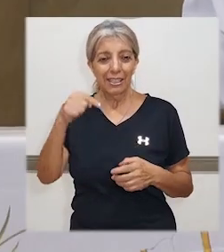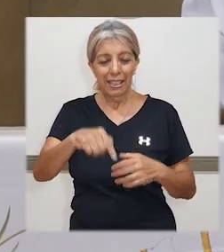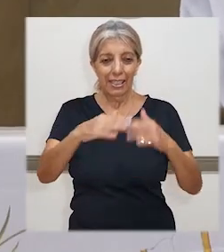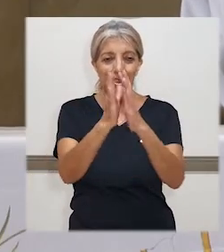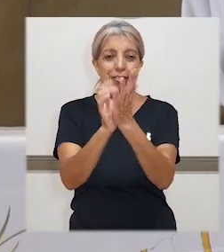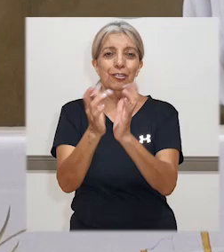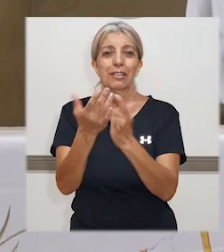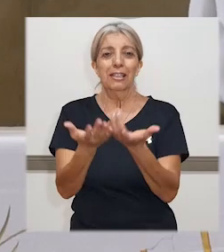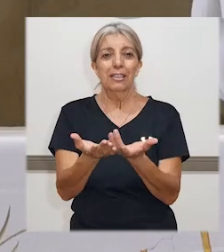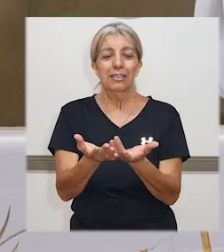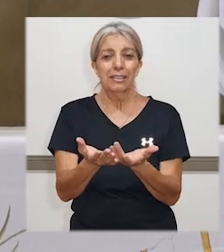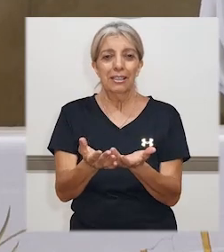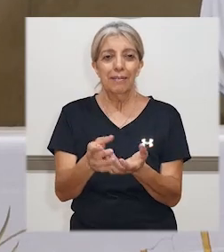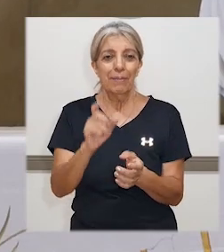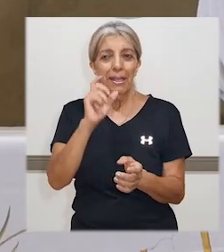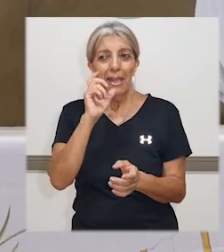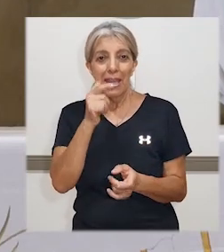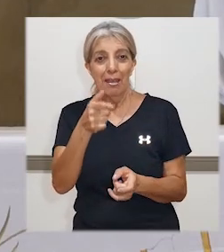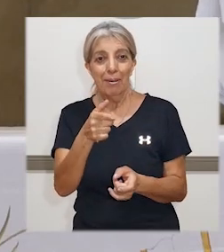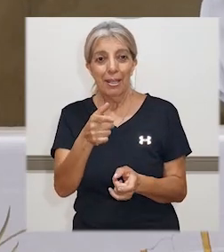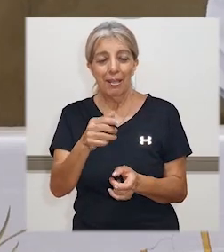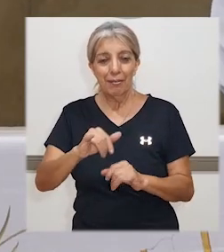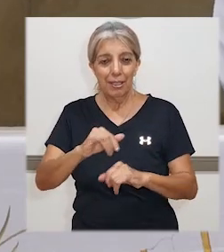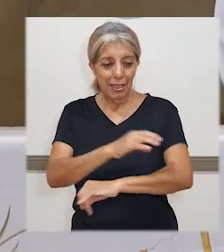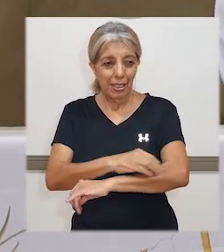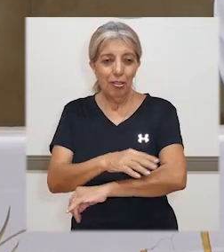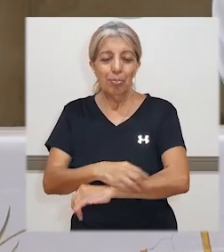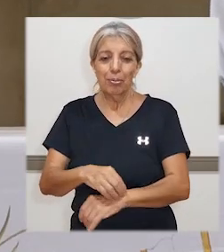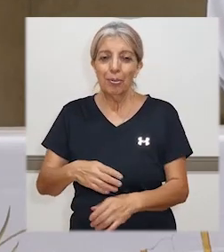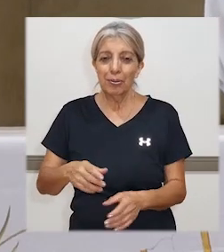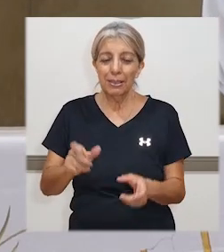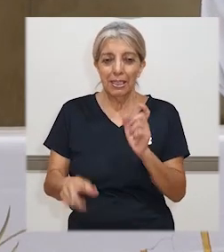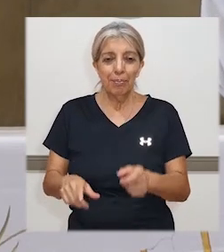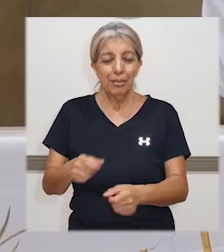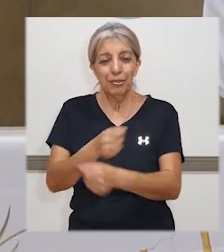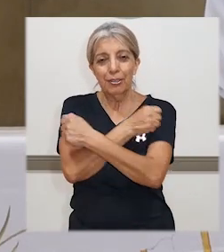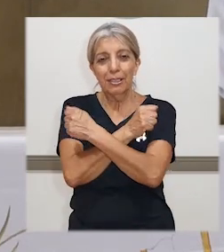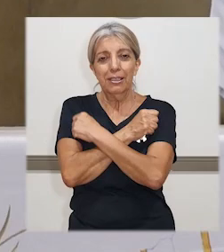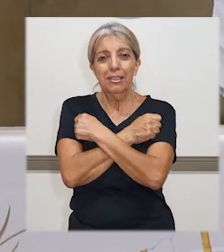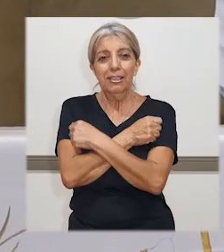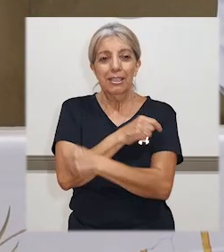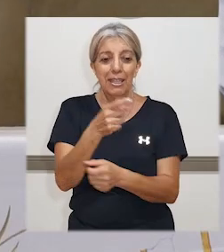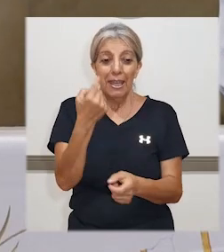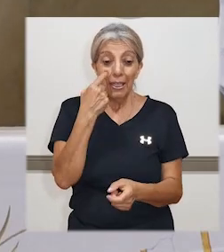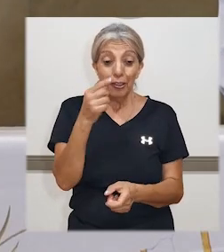Iglesia. Te recibo, Señor, en tu palabra, en los más pobres, en los que quiero. Allí estás de